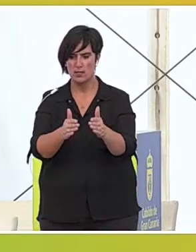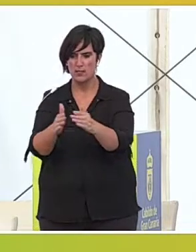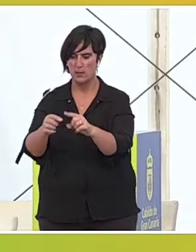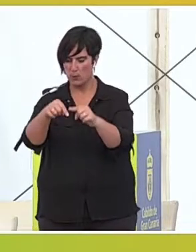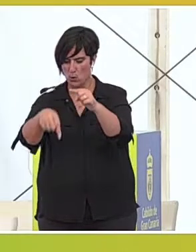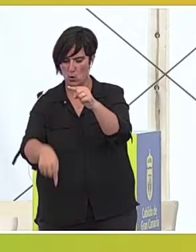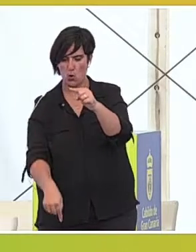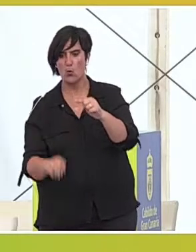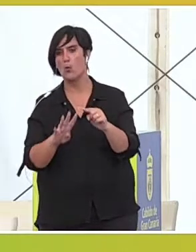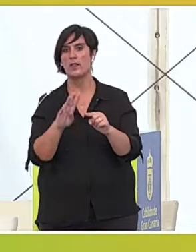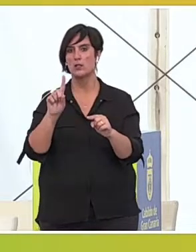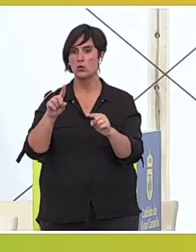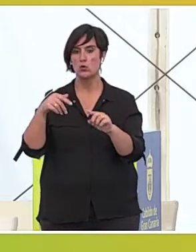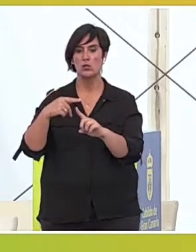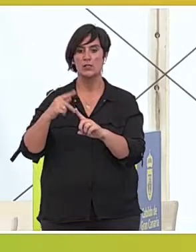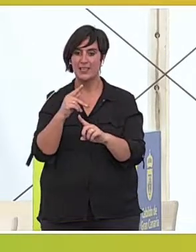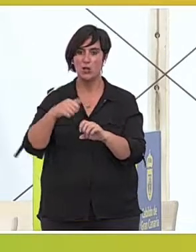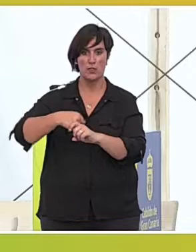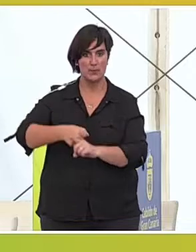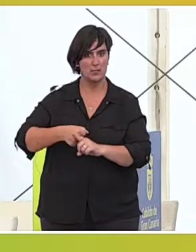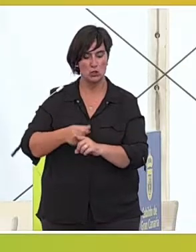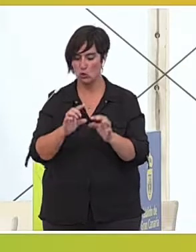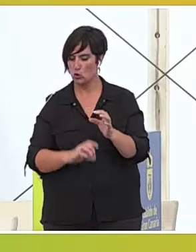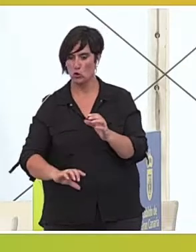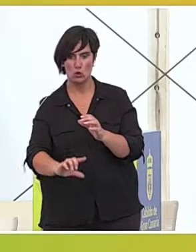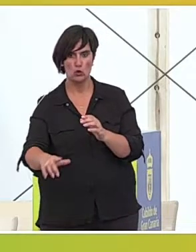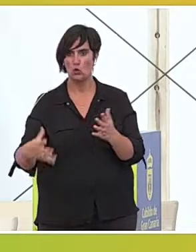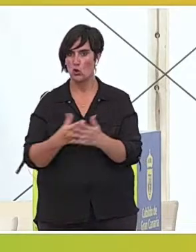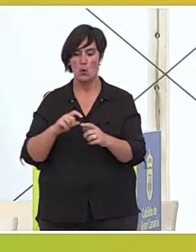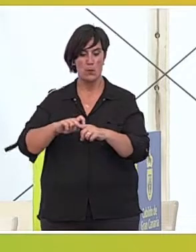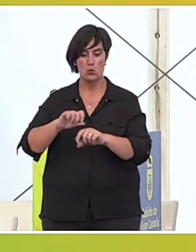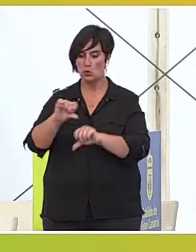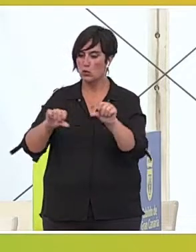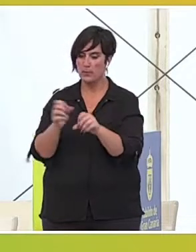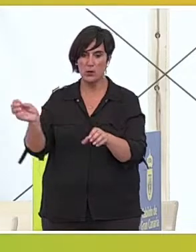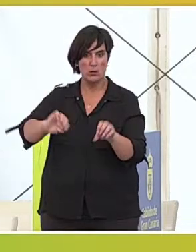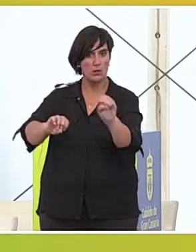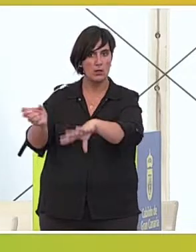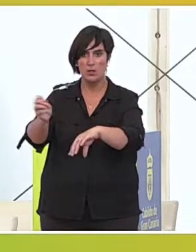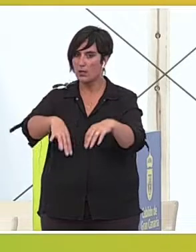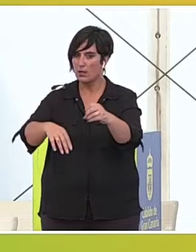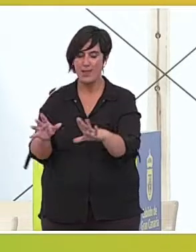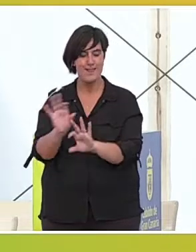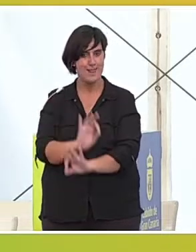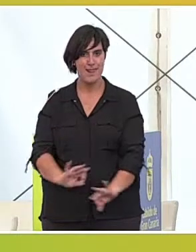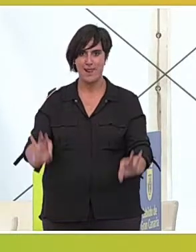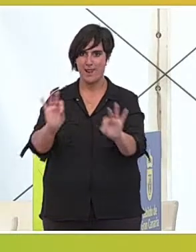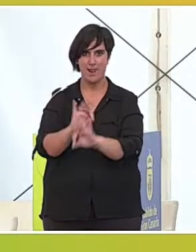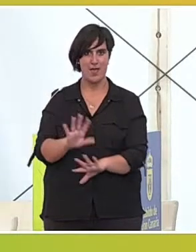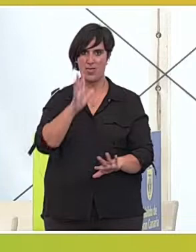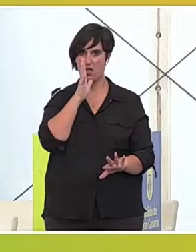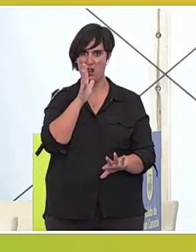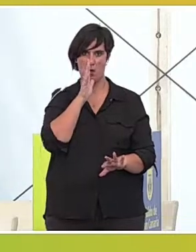los 41 kilos de presión. Productos químicos no se añaden productos químicos al agua, a este